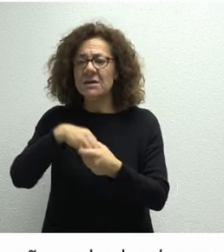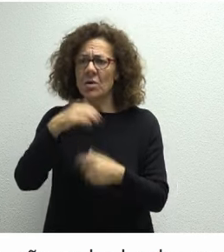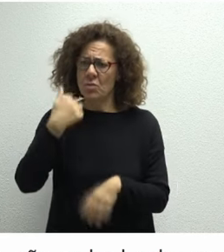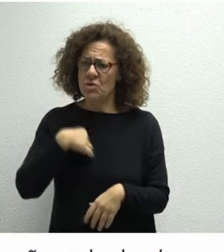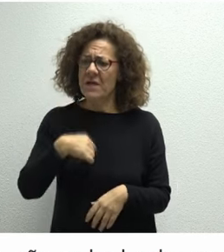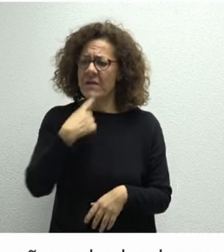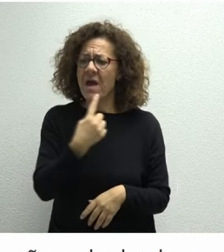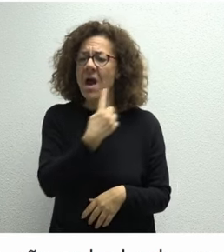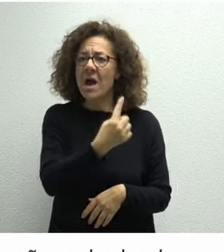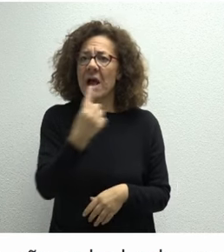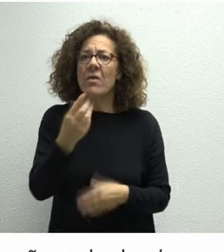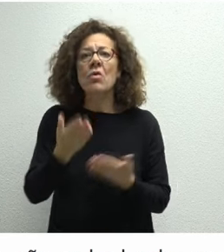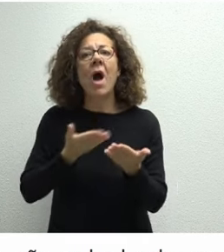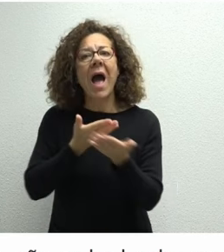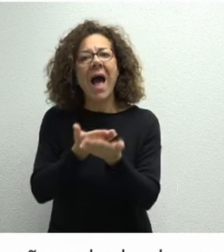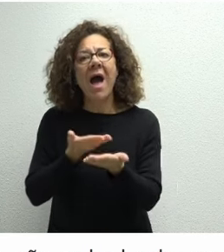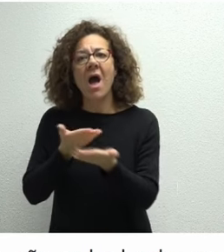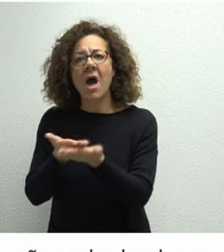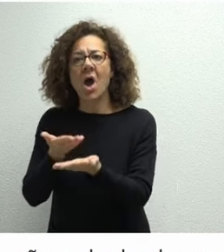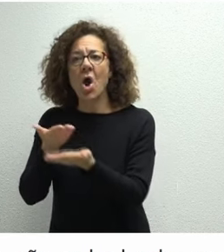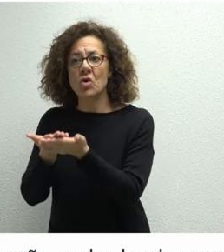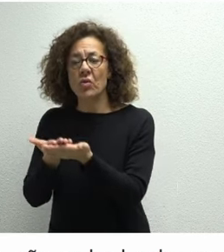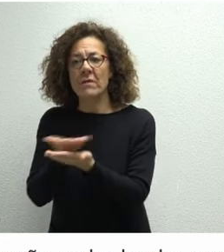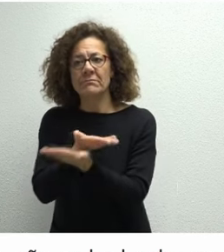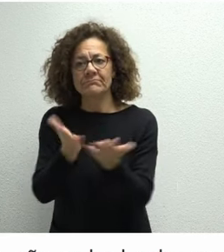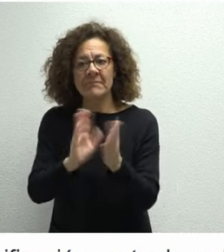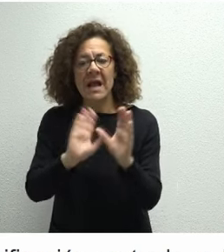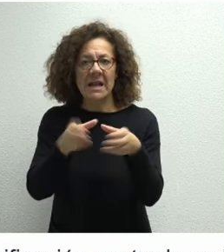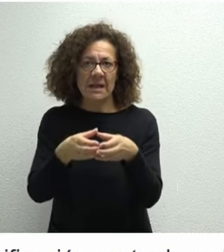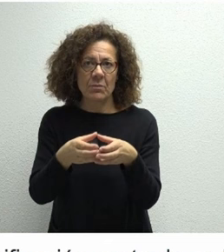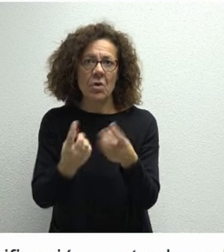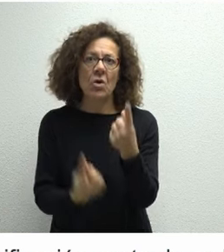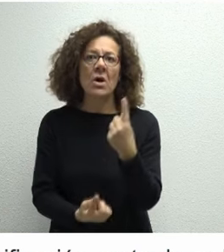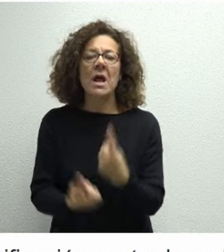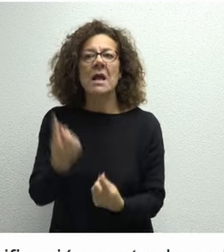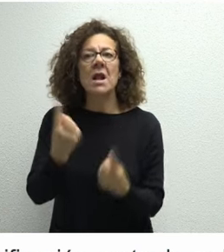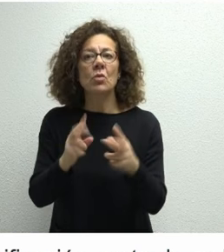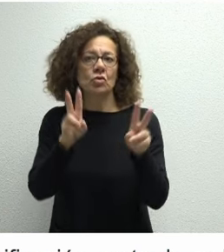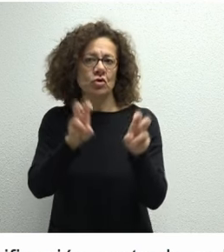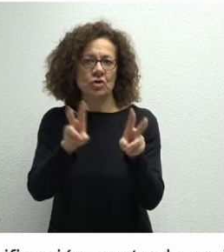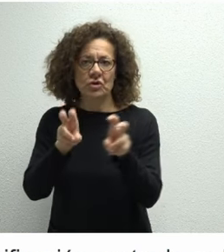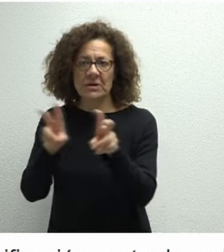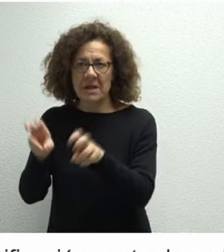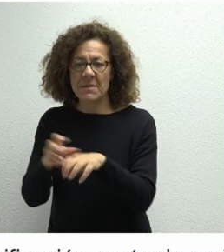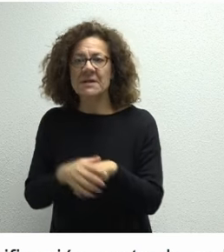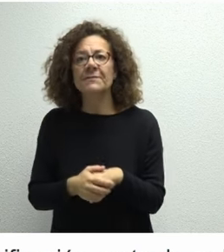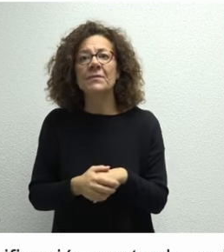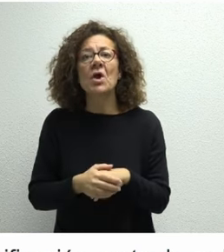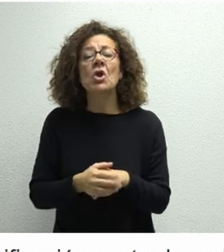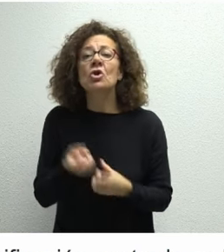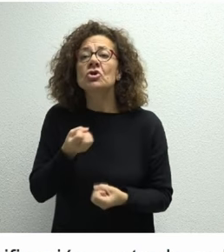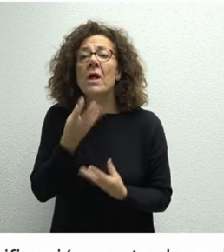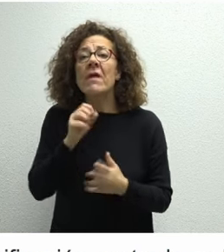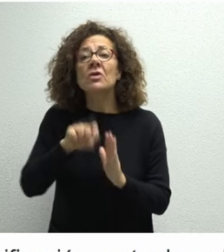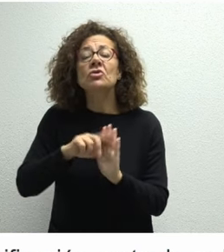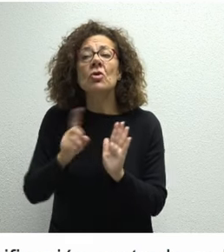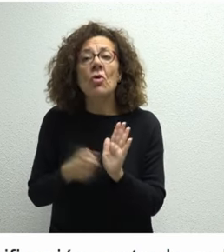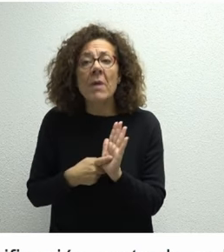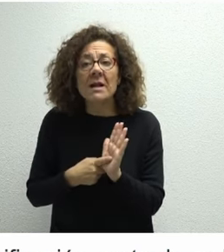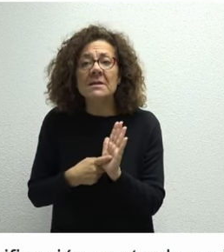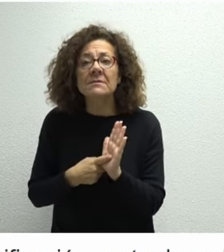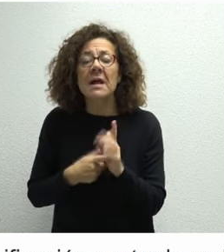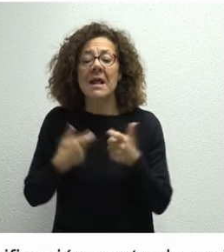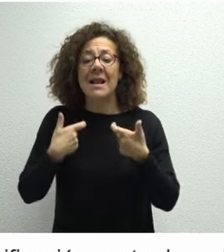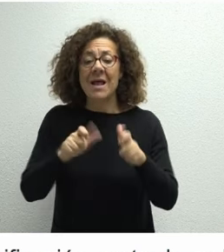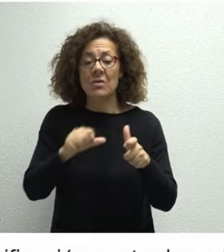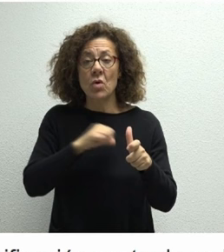pues cada uno va ayudando no al resto de del equipo en ciertos en ciertos temas eh los datos globales Pues el equipo autonómico